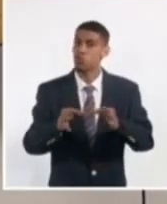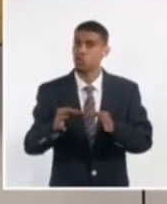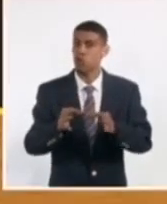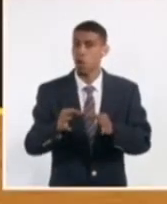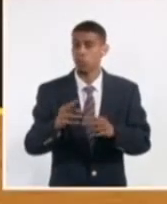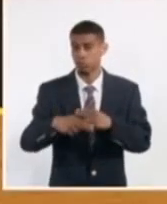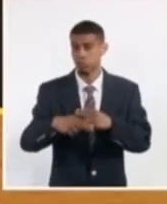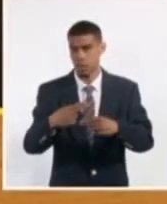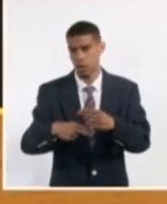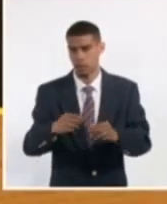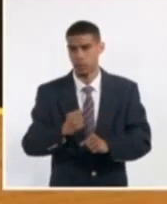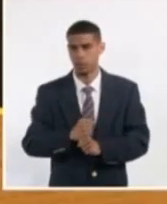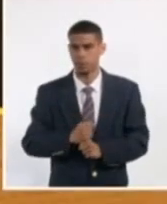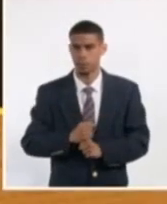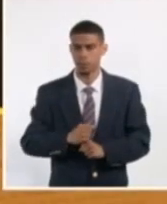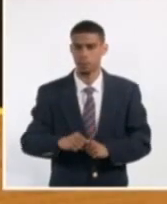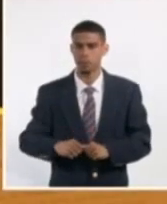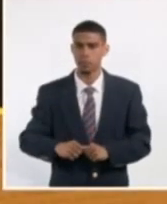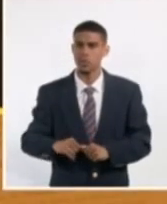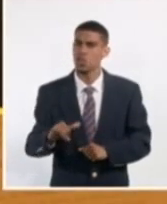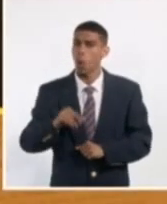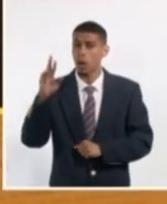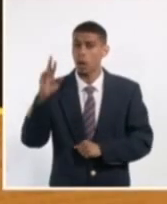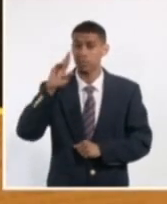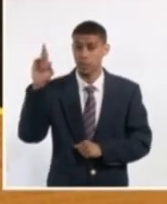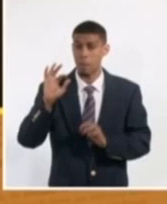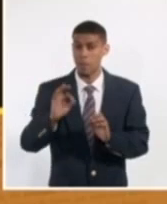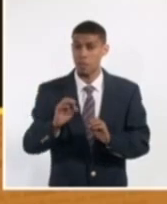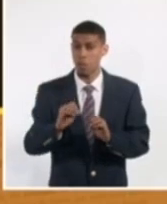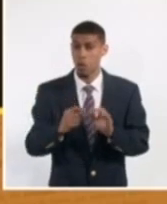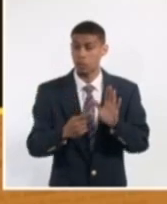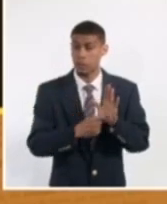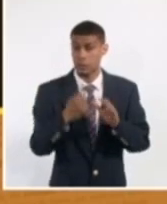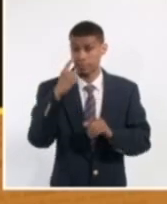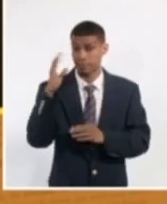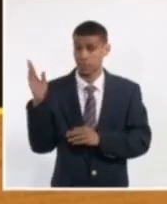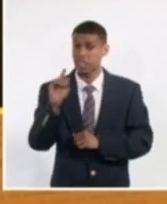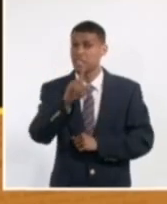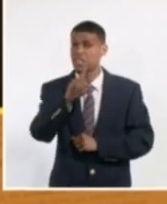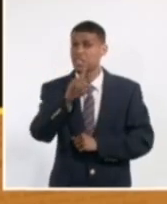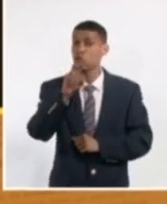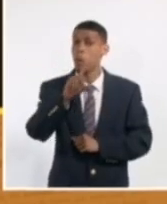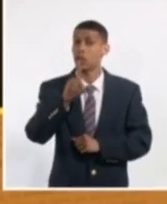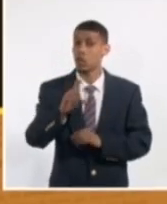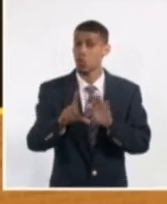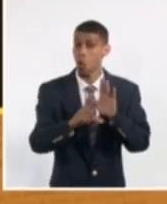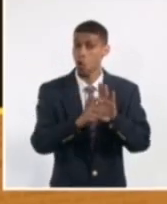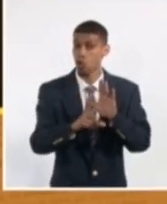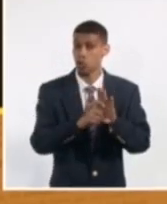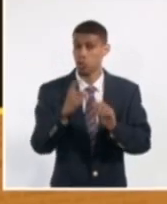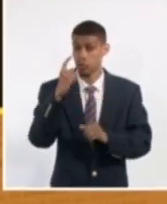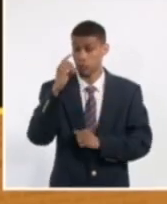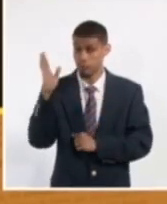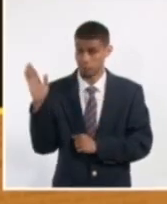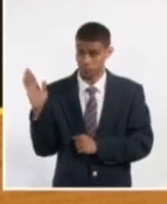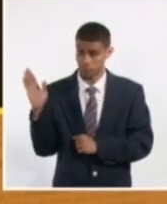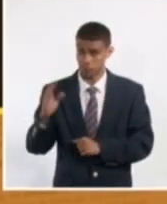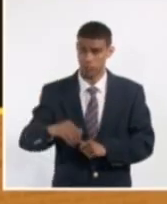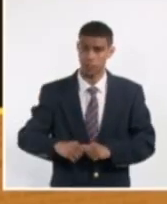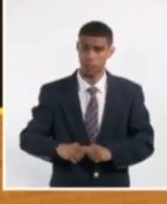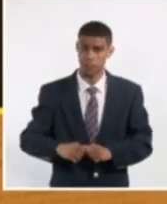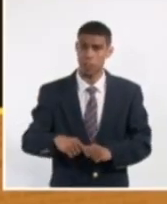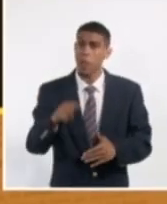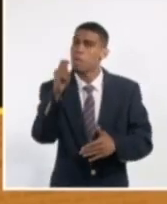desempeñan. Y resulta válido también recordar que según el artículo 121 de la Constitución, lo tienen ustedes en pantalla, se